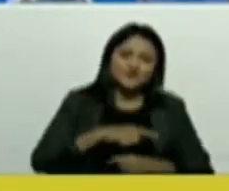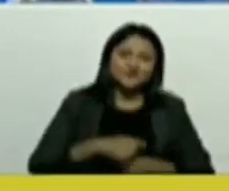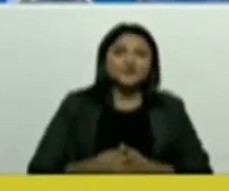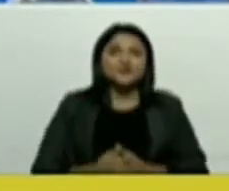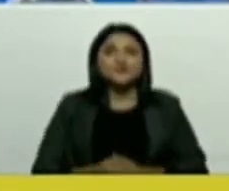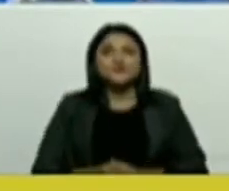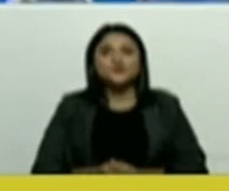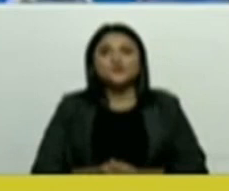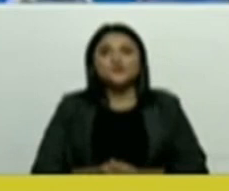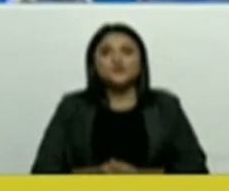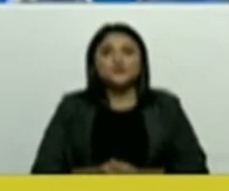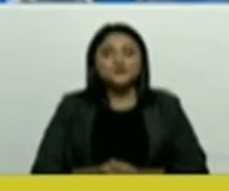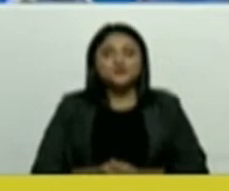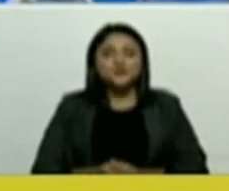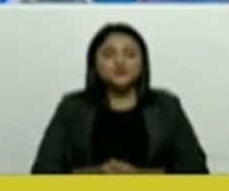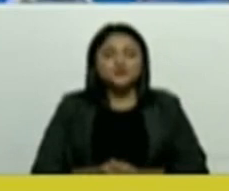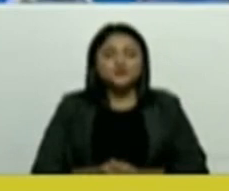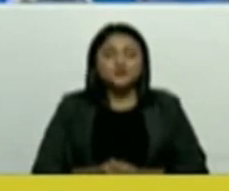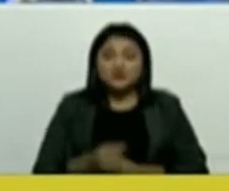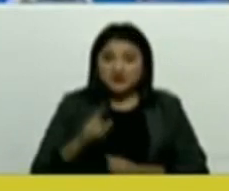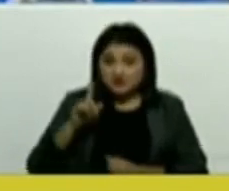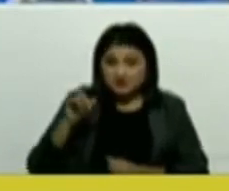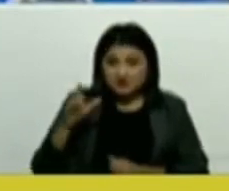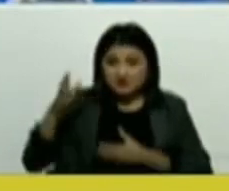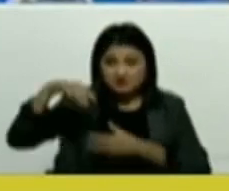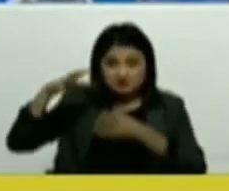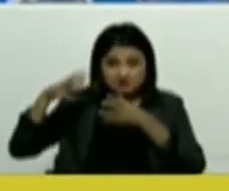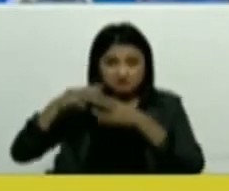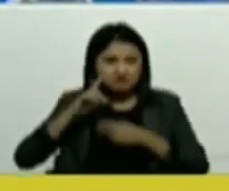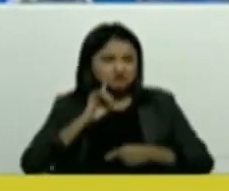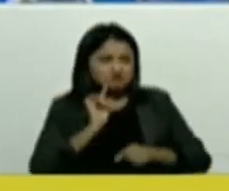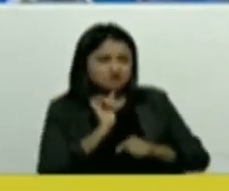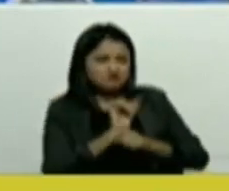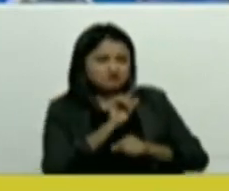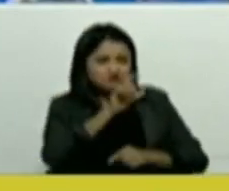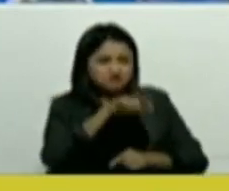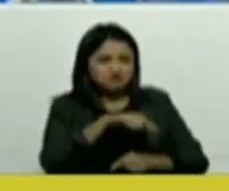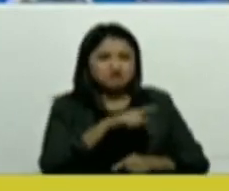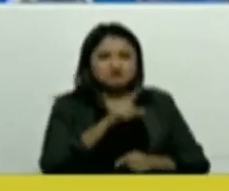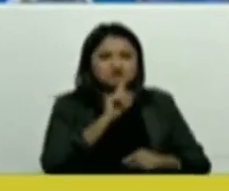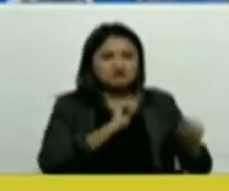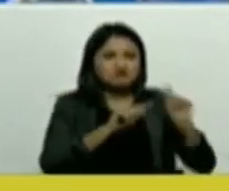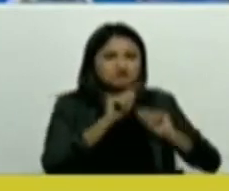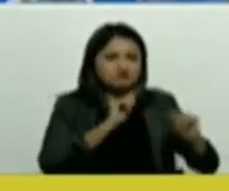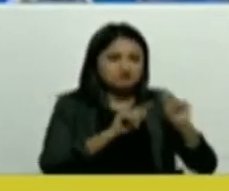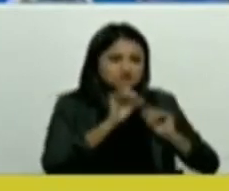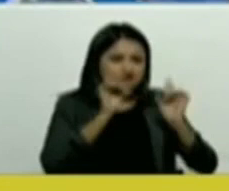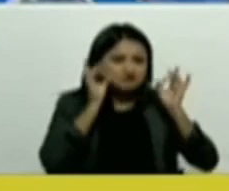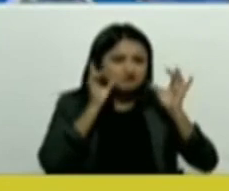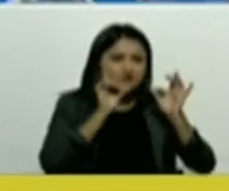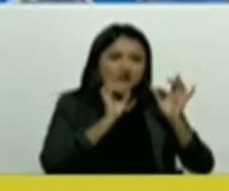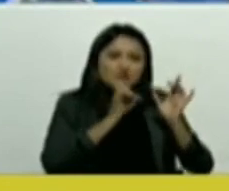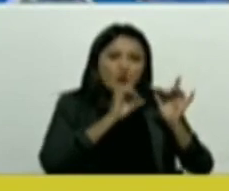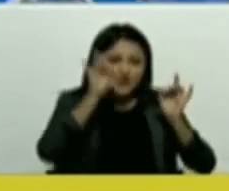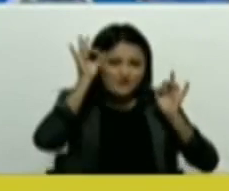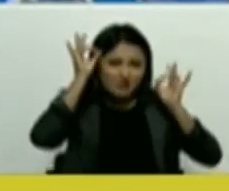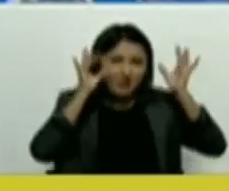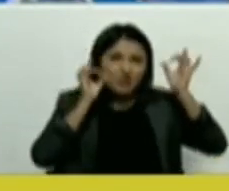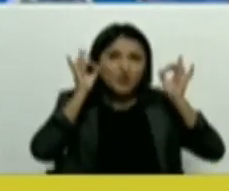And for that they called him all sorts of names. Y por eso lo llamaban con tantos apodos.